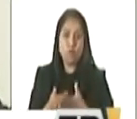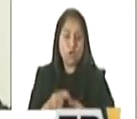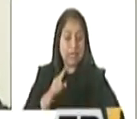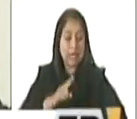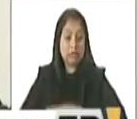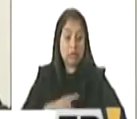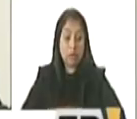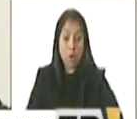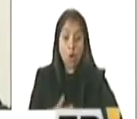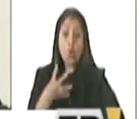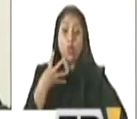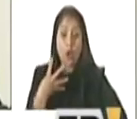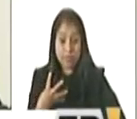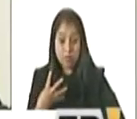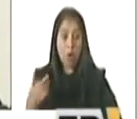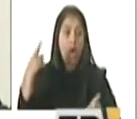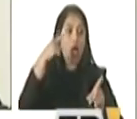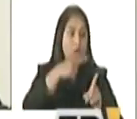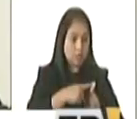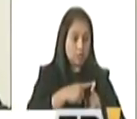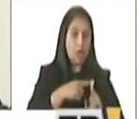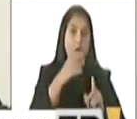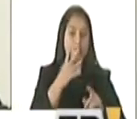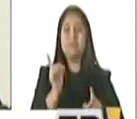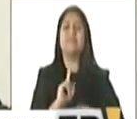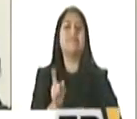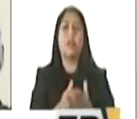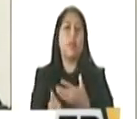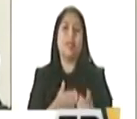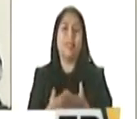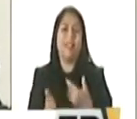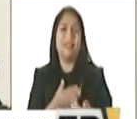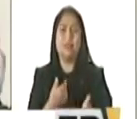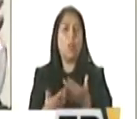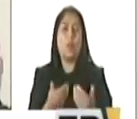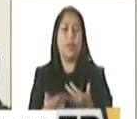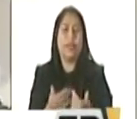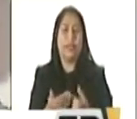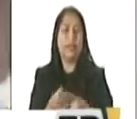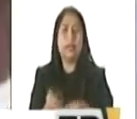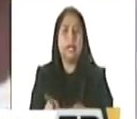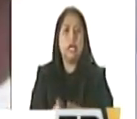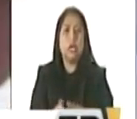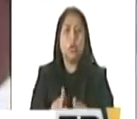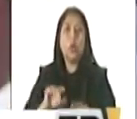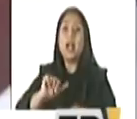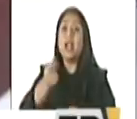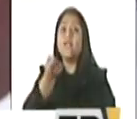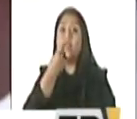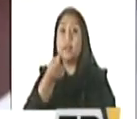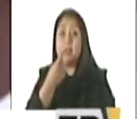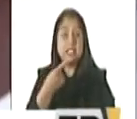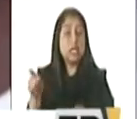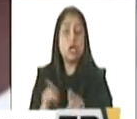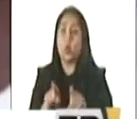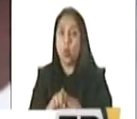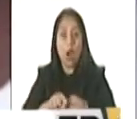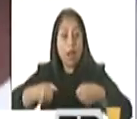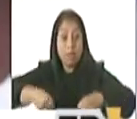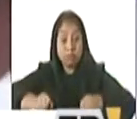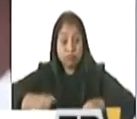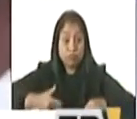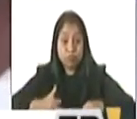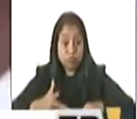queda principie a las 4 de la tarde, no importa. Exactamente el mismo caso que las farmacias. Los repartidores de